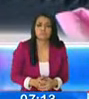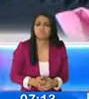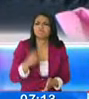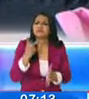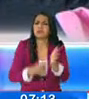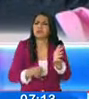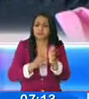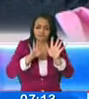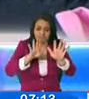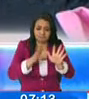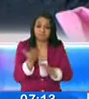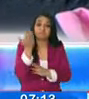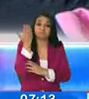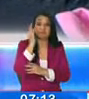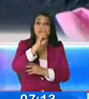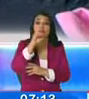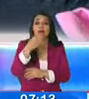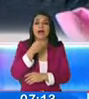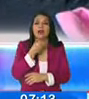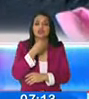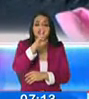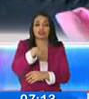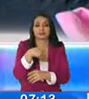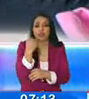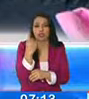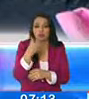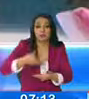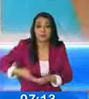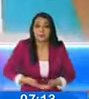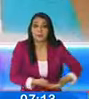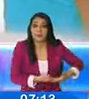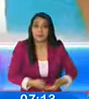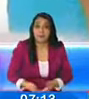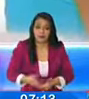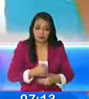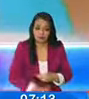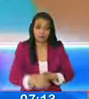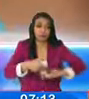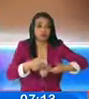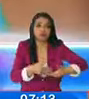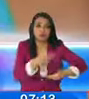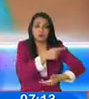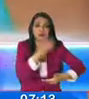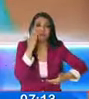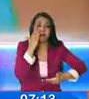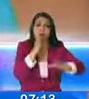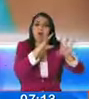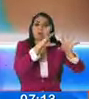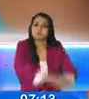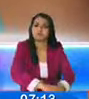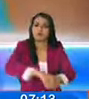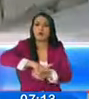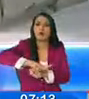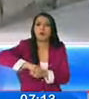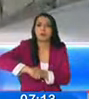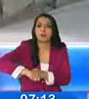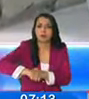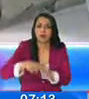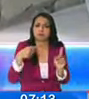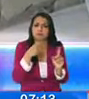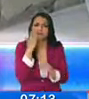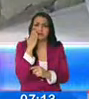21 de agosto del 2011, cuando una bebé de días de nacida fue arrebatada de los brazos de su progenitora, que en ese